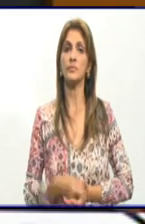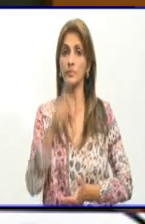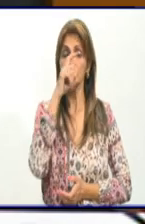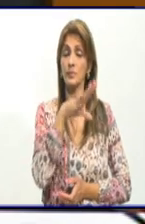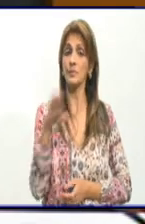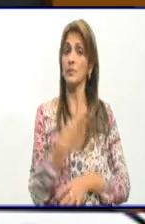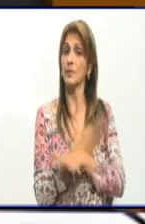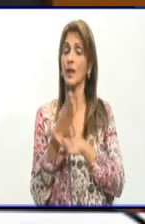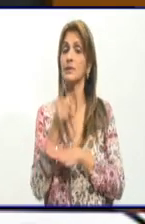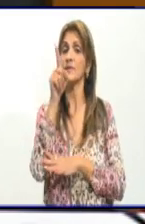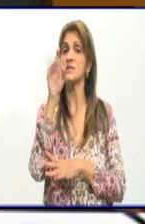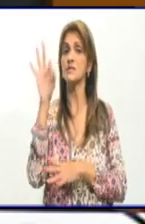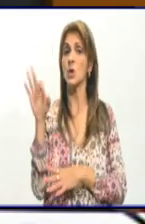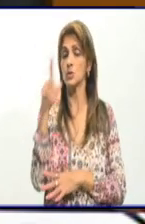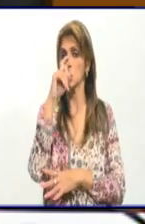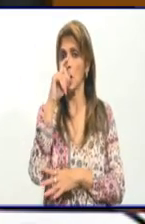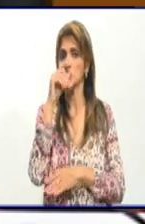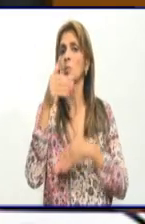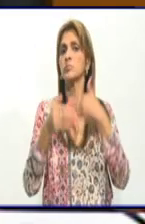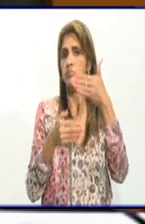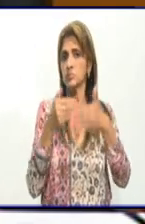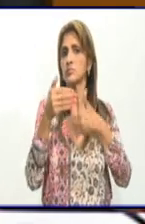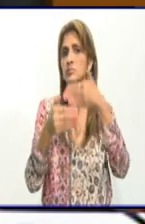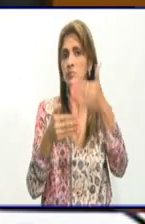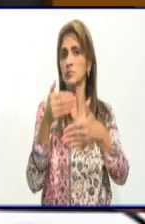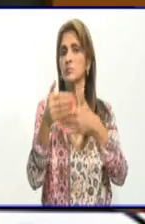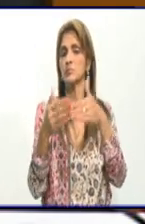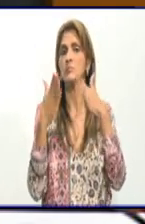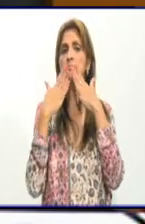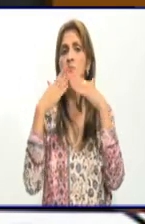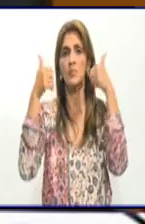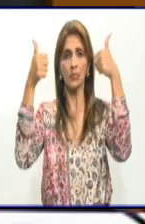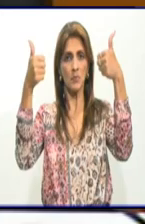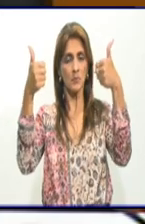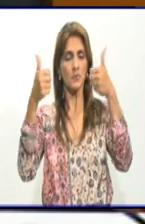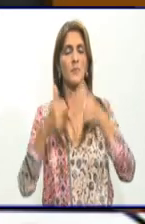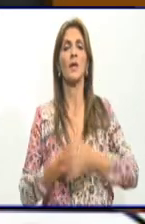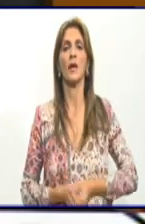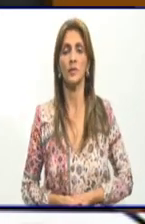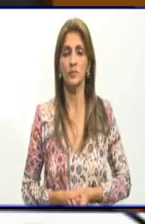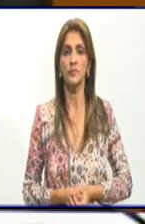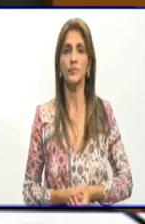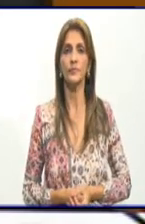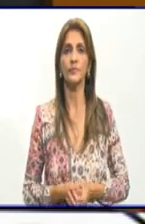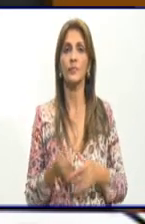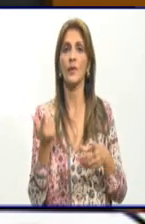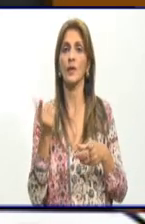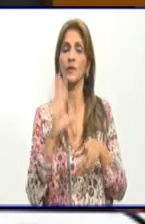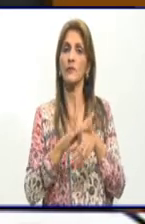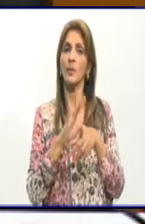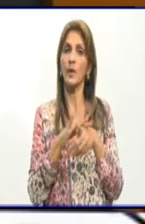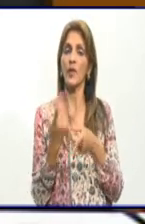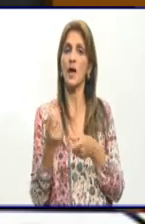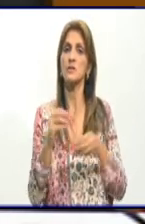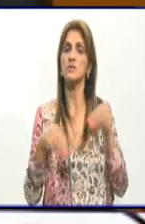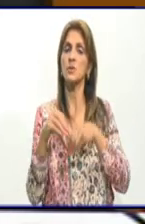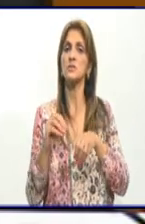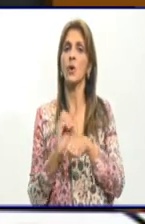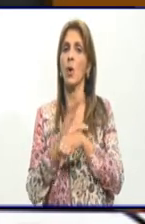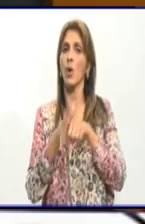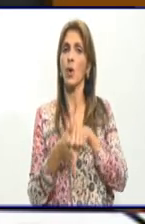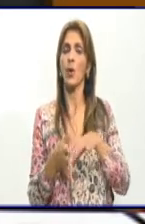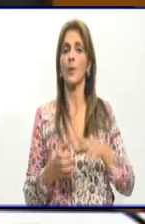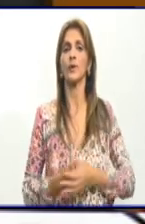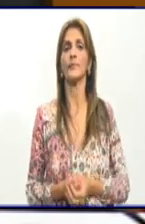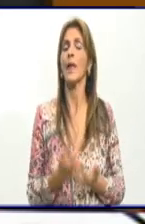edad pediátrica, han evolucionado hasta ahora satisfactoriamente y no hemos tenido que lamentar ninguno de estos pacientes, ni graves ni